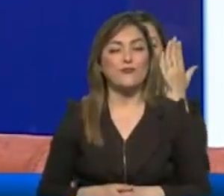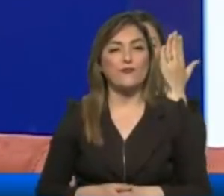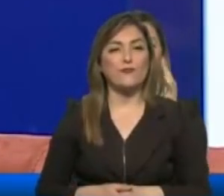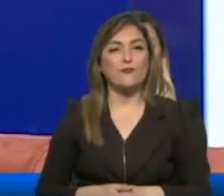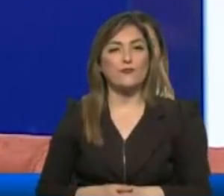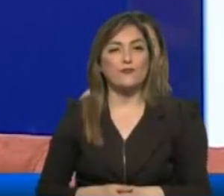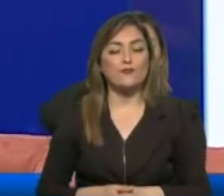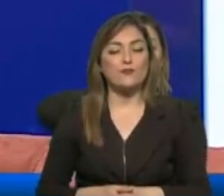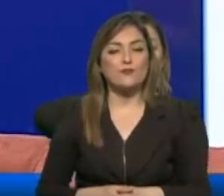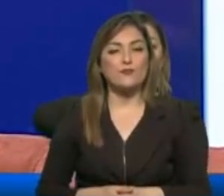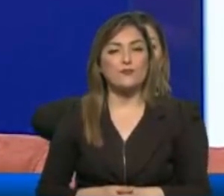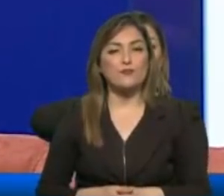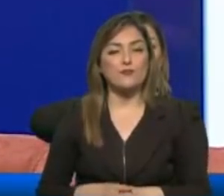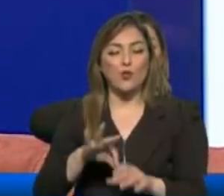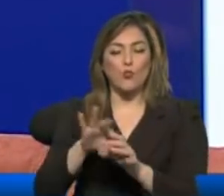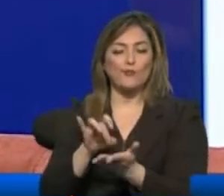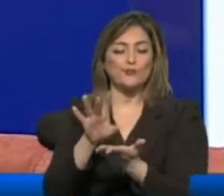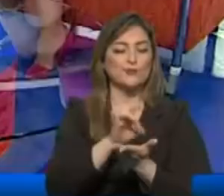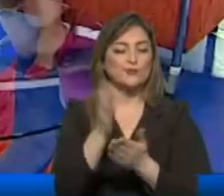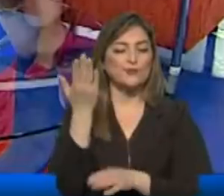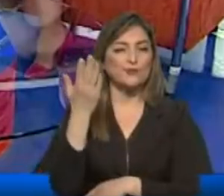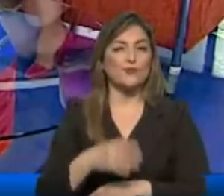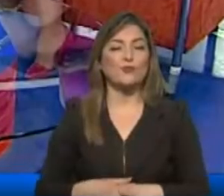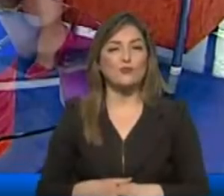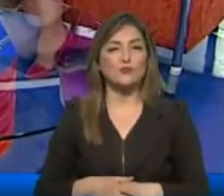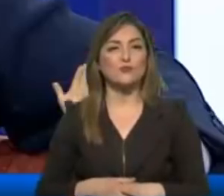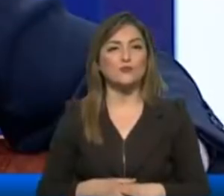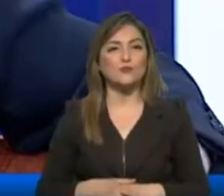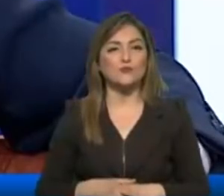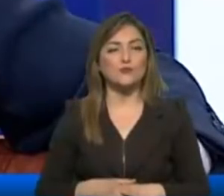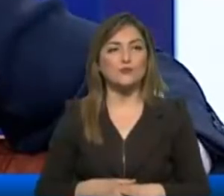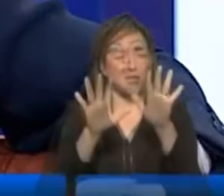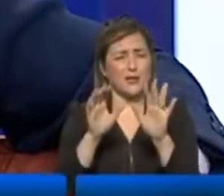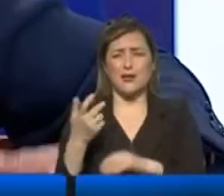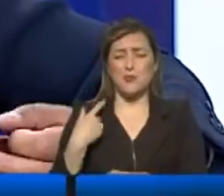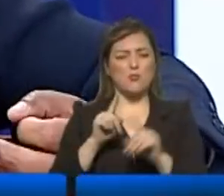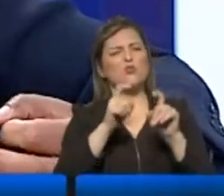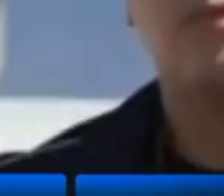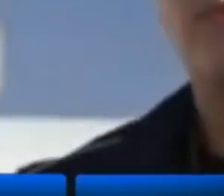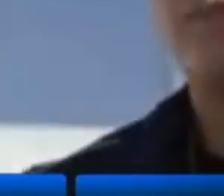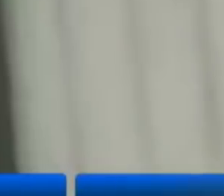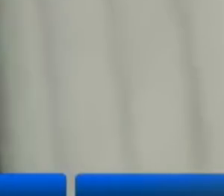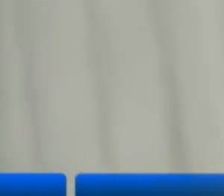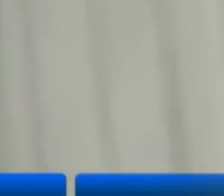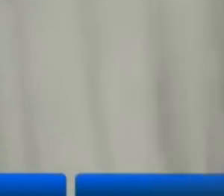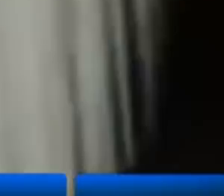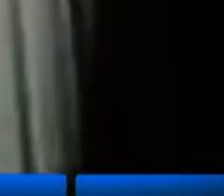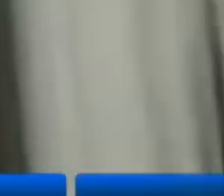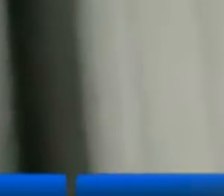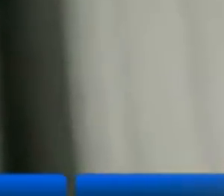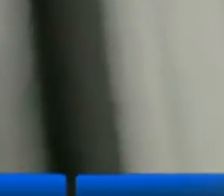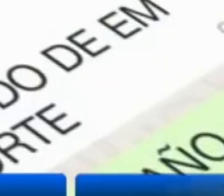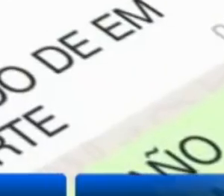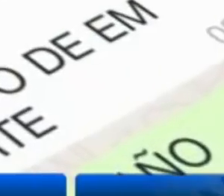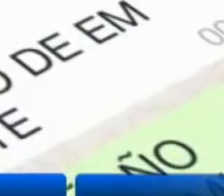cogen los votos y van removiendo al alcalde. Sobre el caso de supuesto tráfico de influencias dentro del municipio que se desprendió